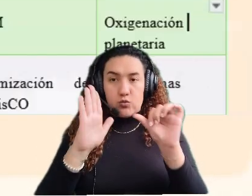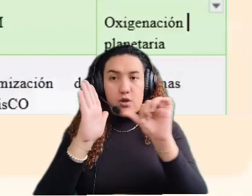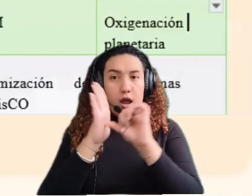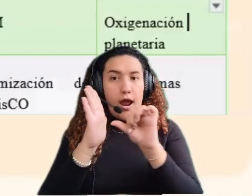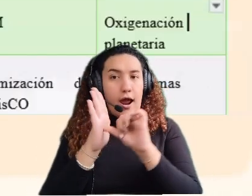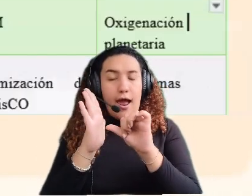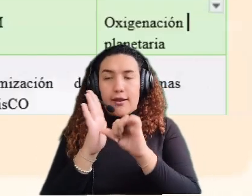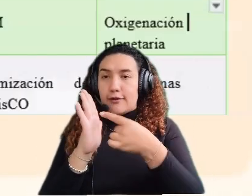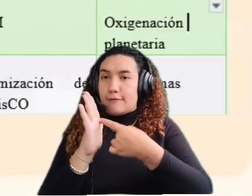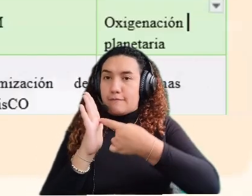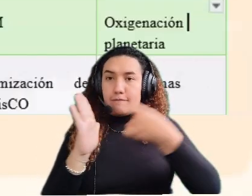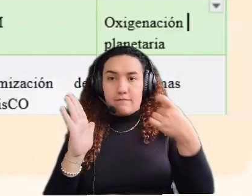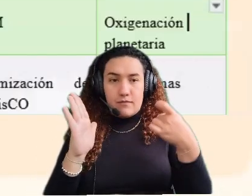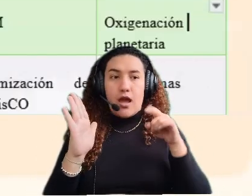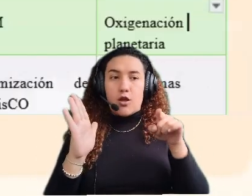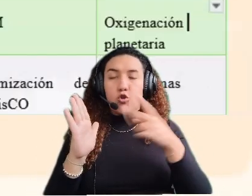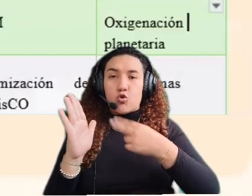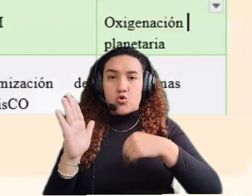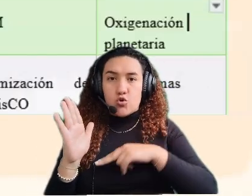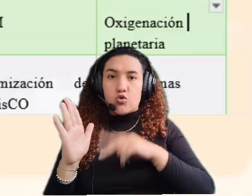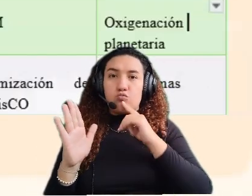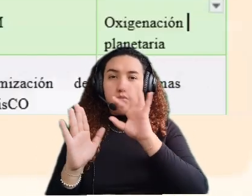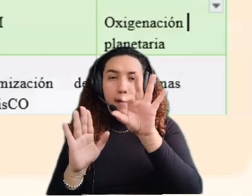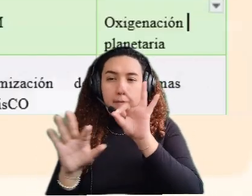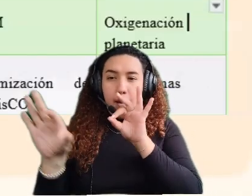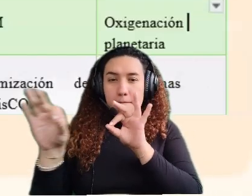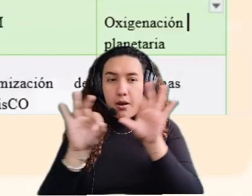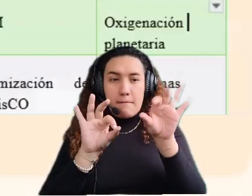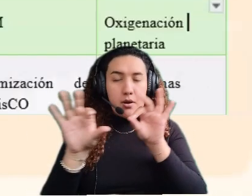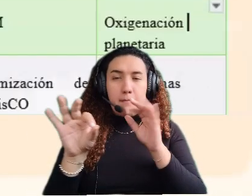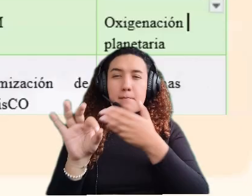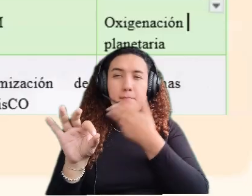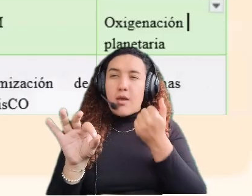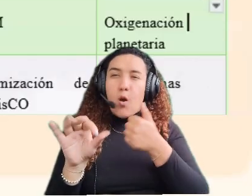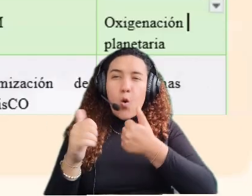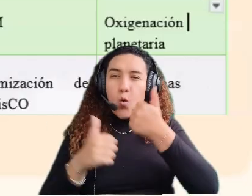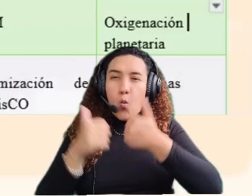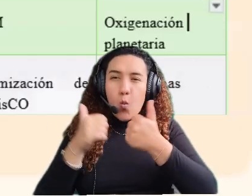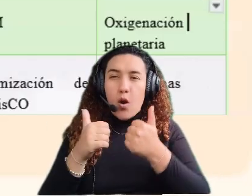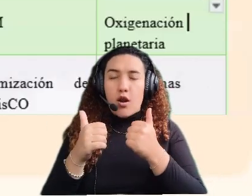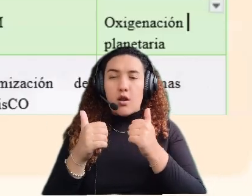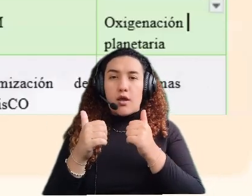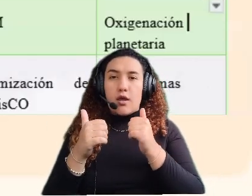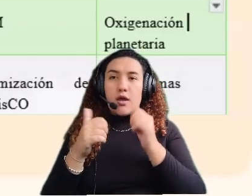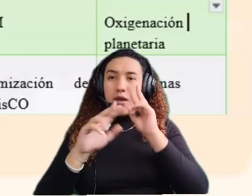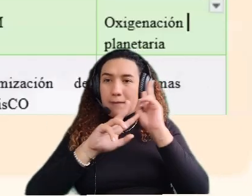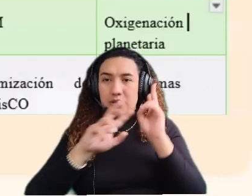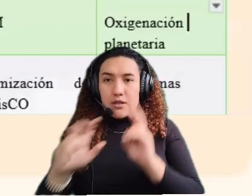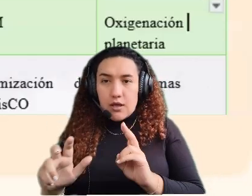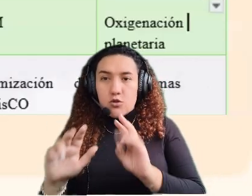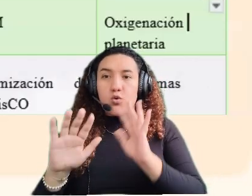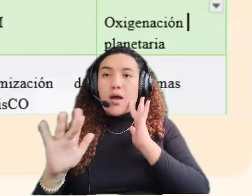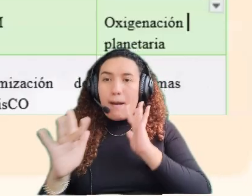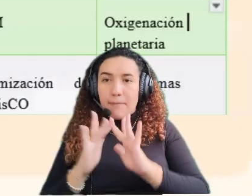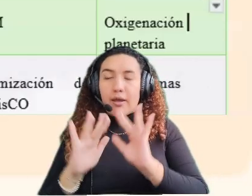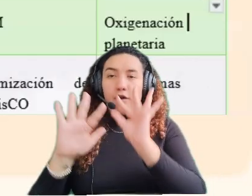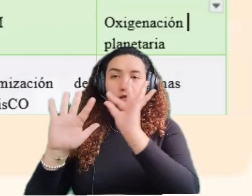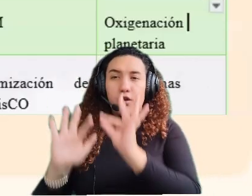artículos y de ahí pues se eligieron los artículos que nos servirían para este estudio del